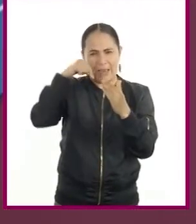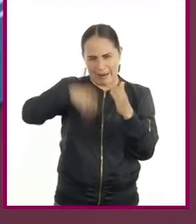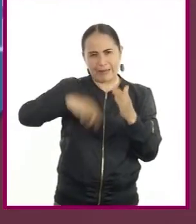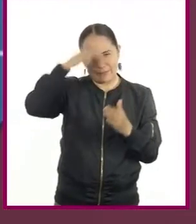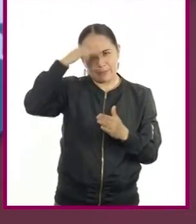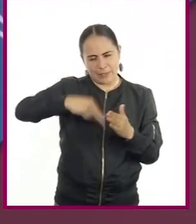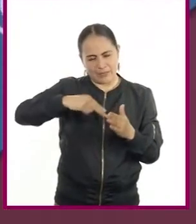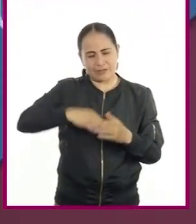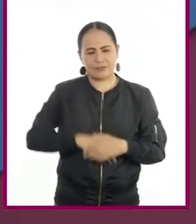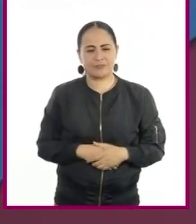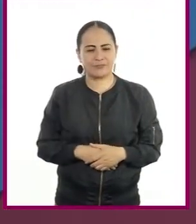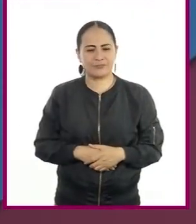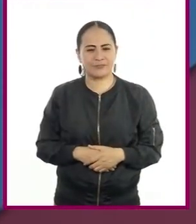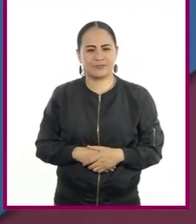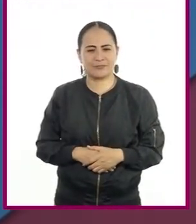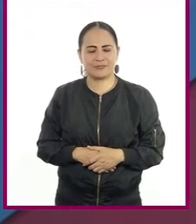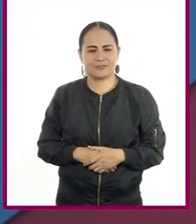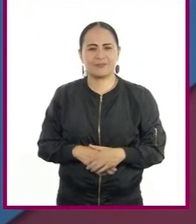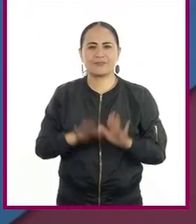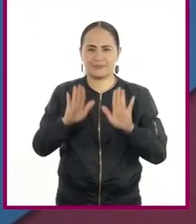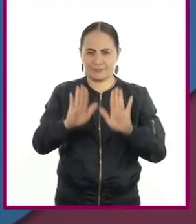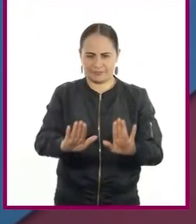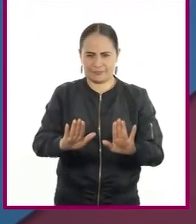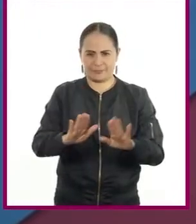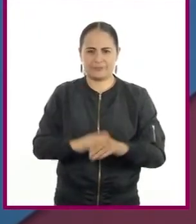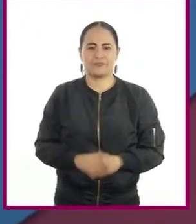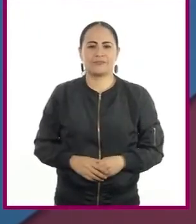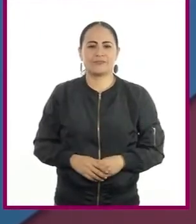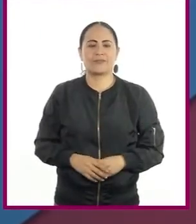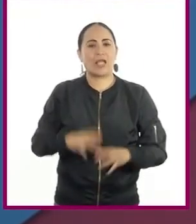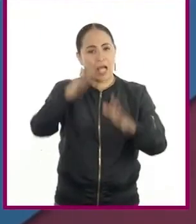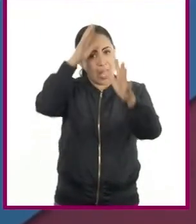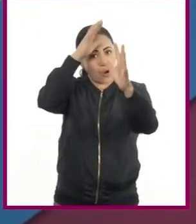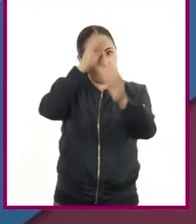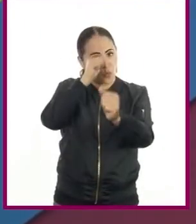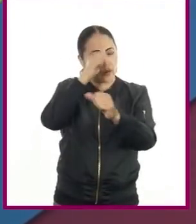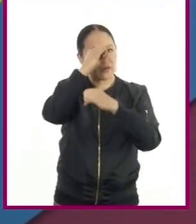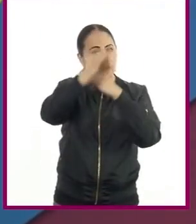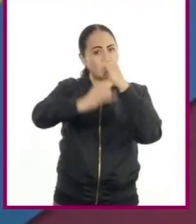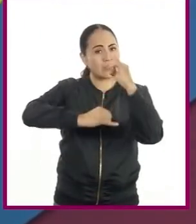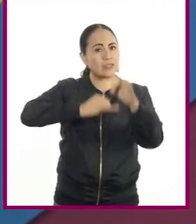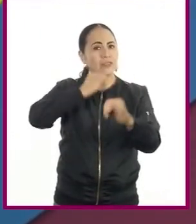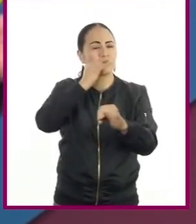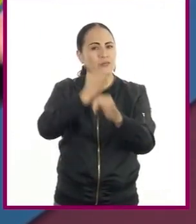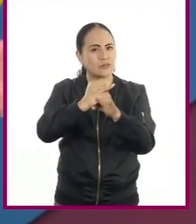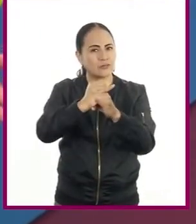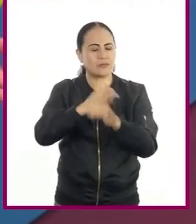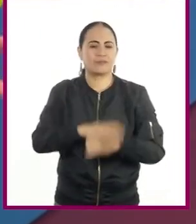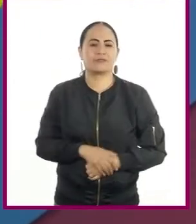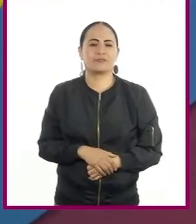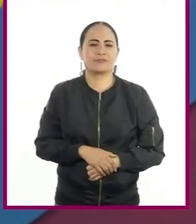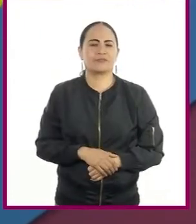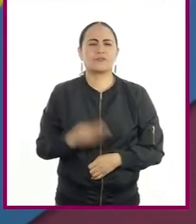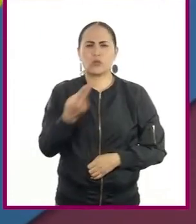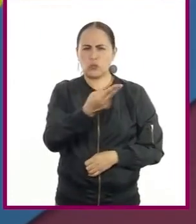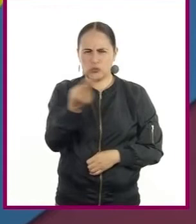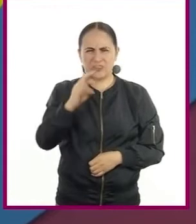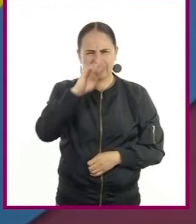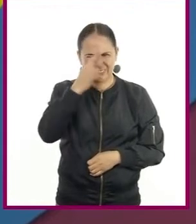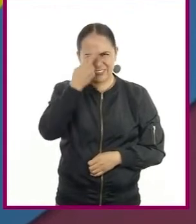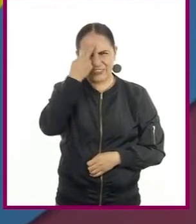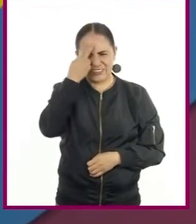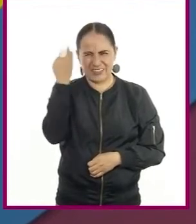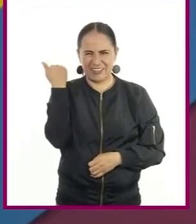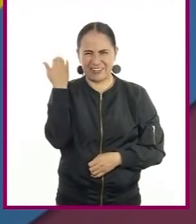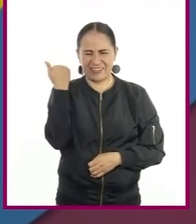nuestro. Hagamos un alto para hablar ahora de los tratados internacionales. Como recordarán, dijimos